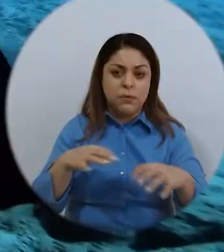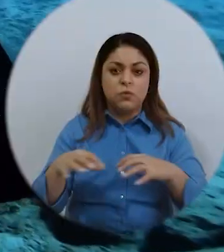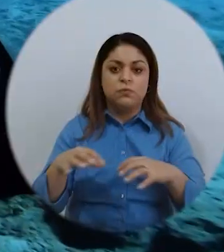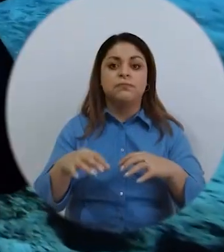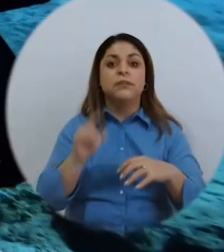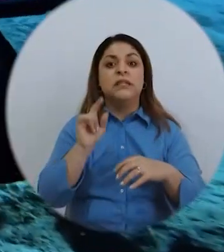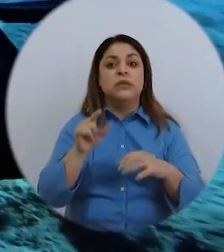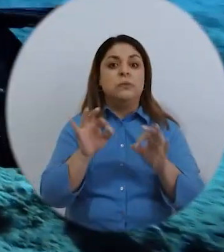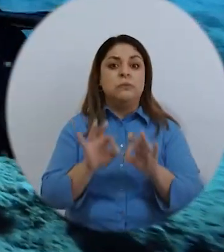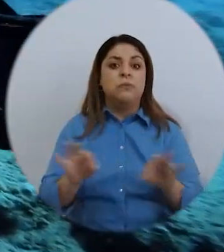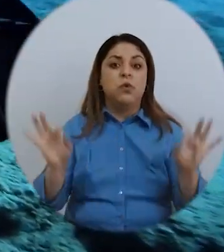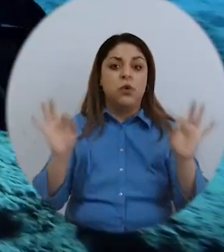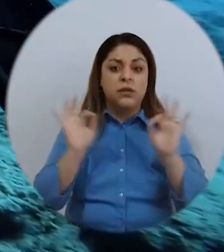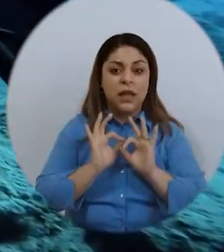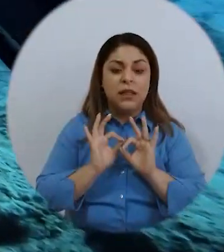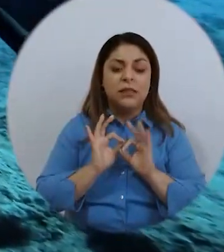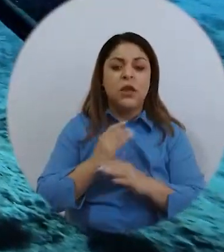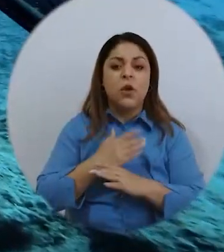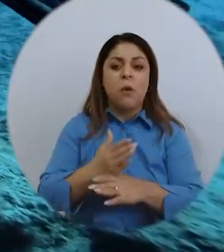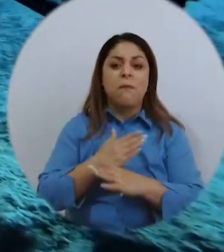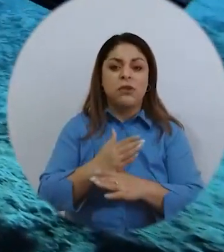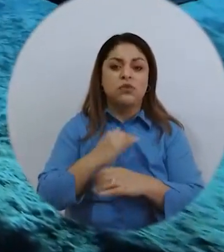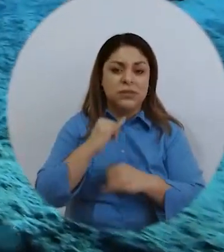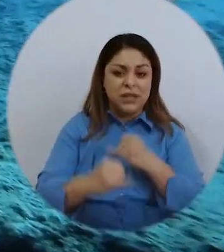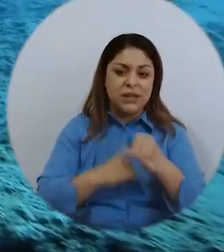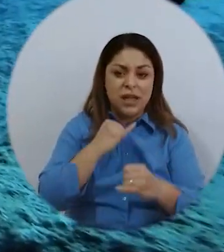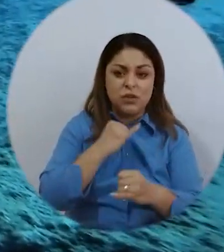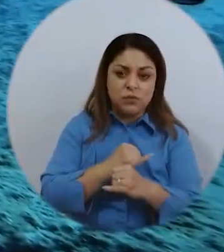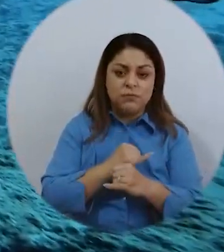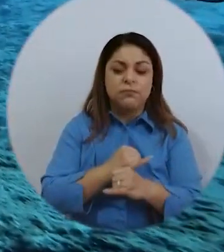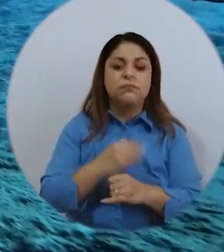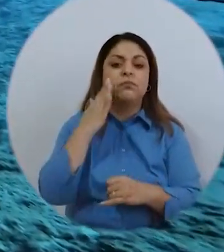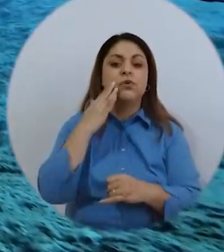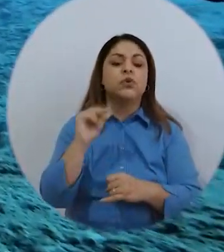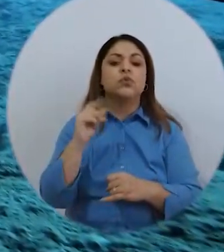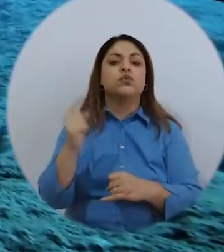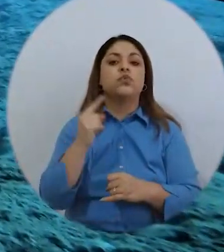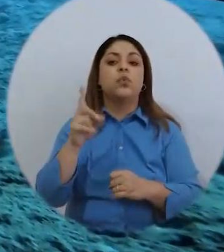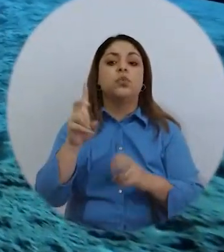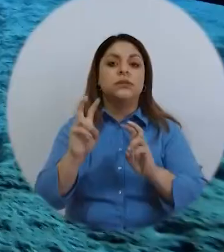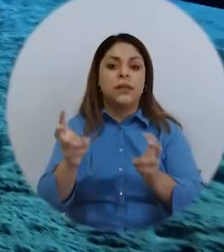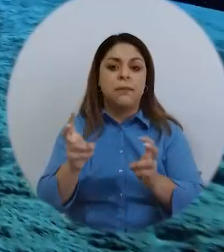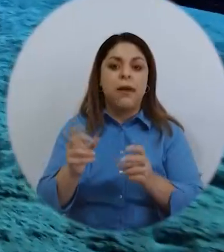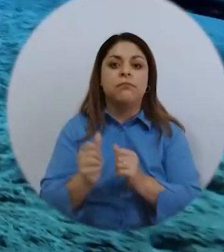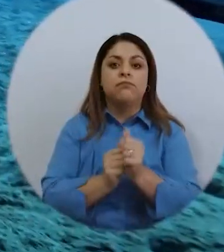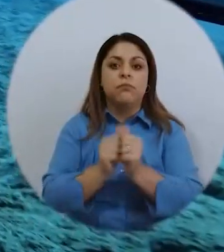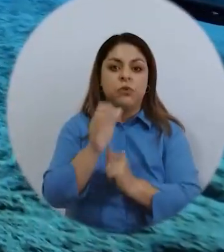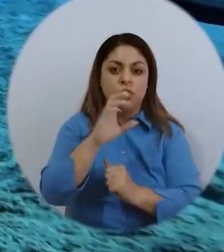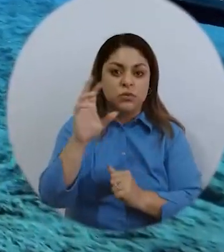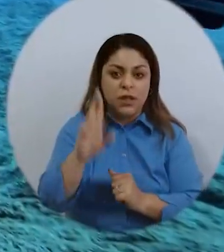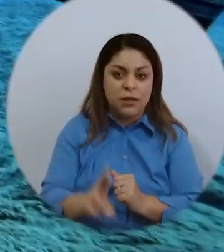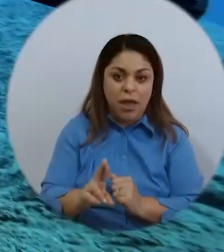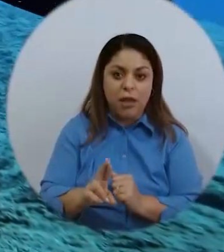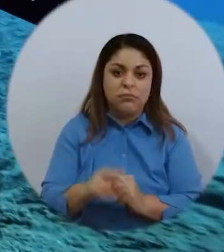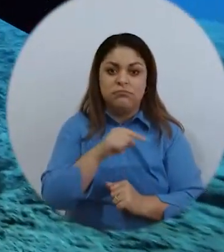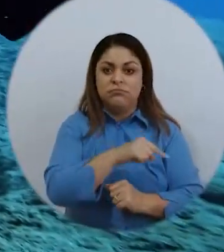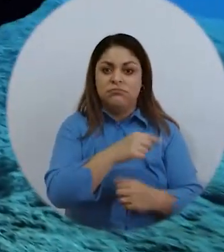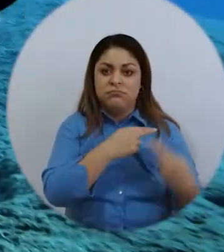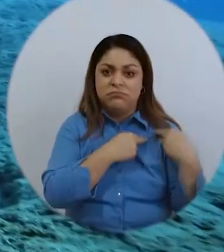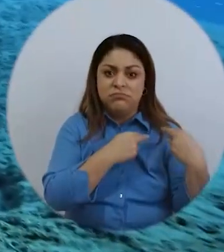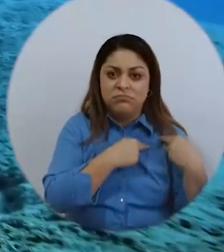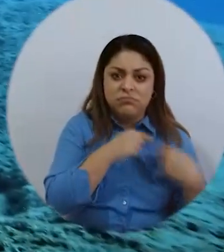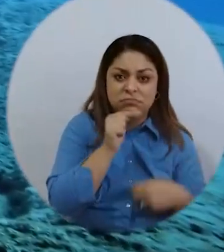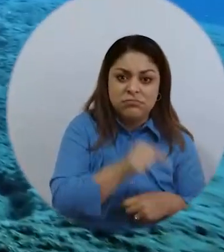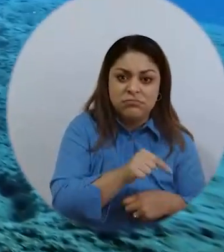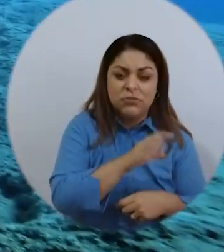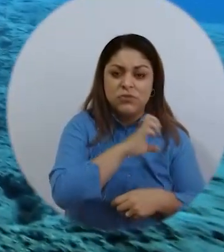es donde es importante la cooperación internacional, porque no es solo un tema que le compete a Costa Rica y que afecta solo